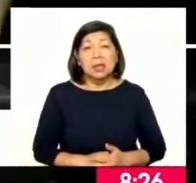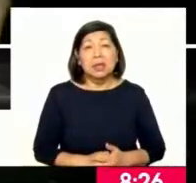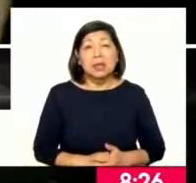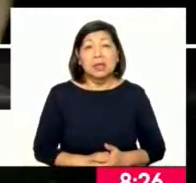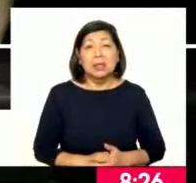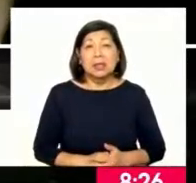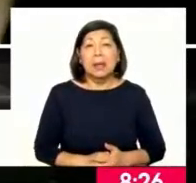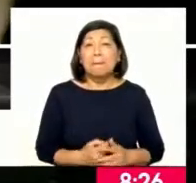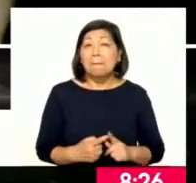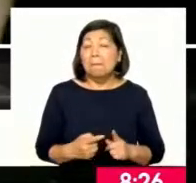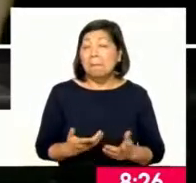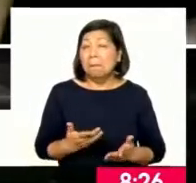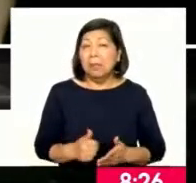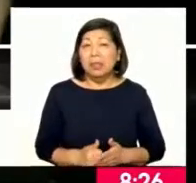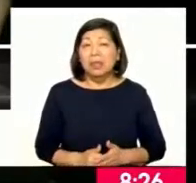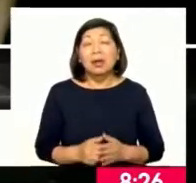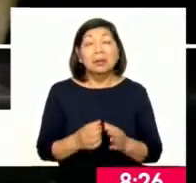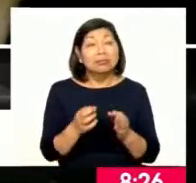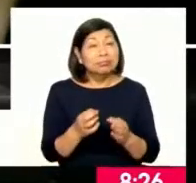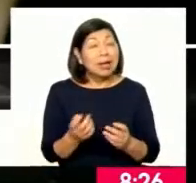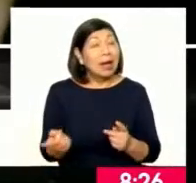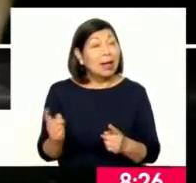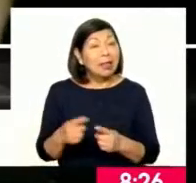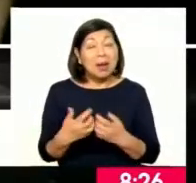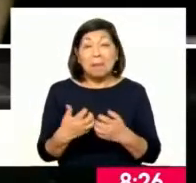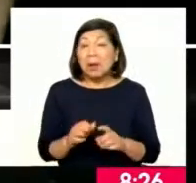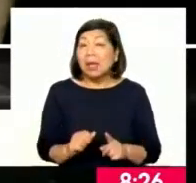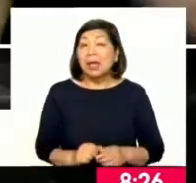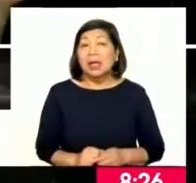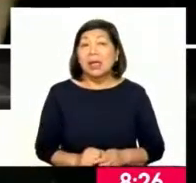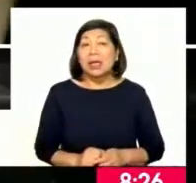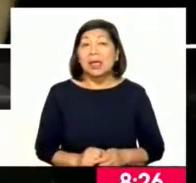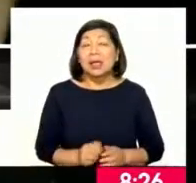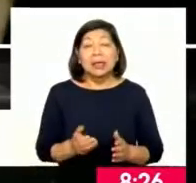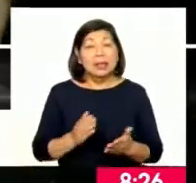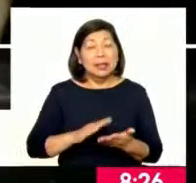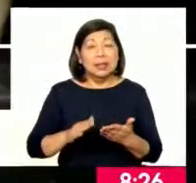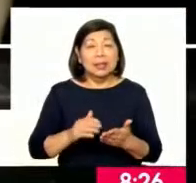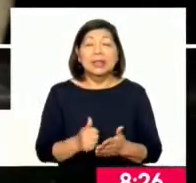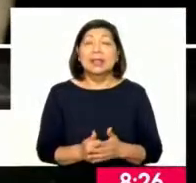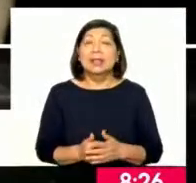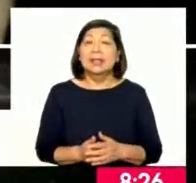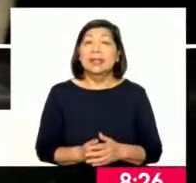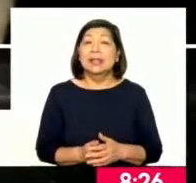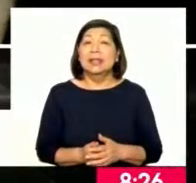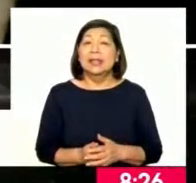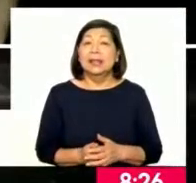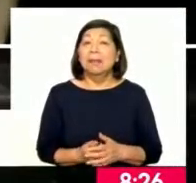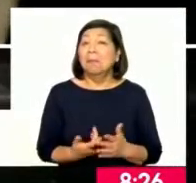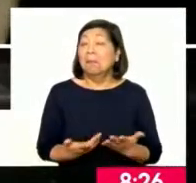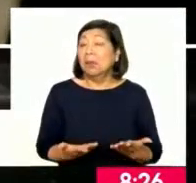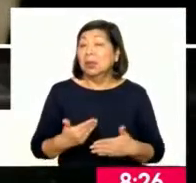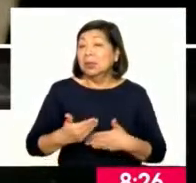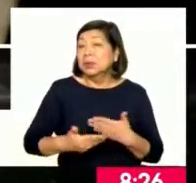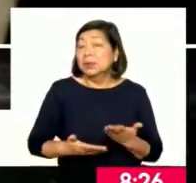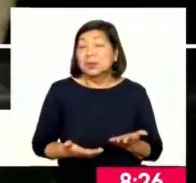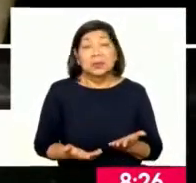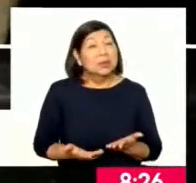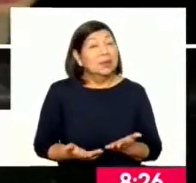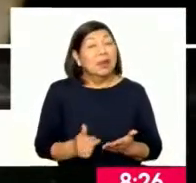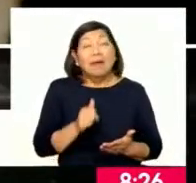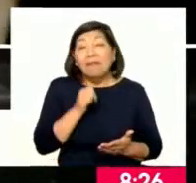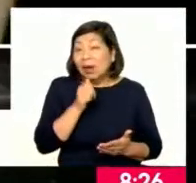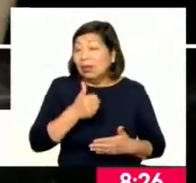las indemnizaciones definitivas a las empresas, perdón, a la totalidad de afectados, ¿no? Y bueno, este proceso